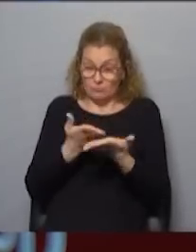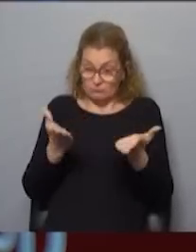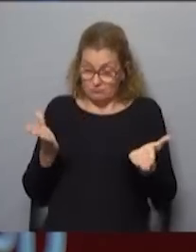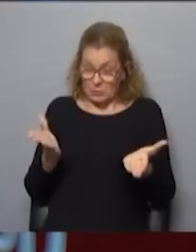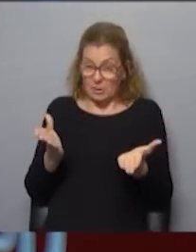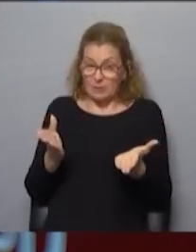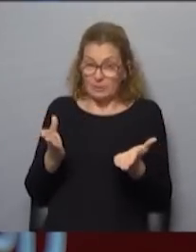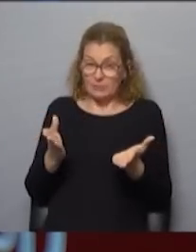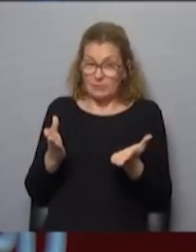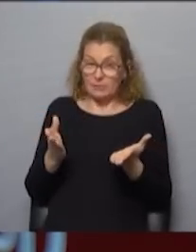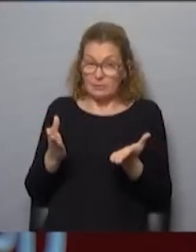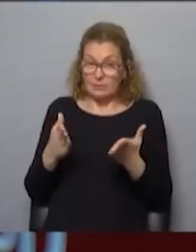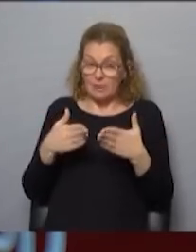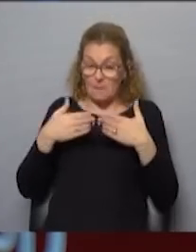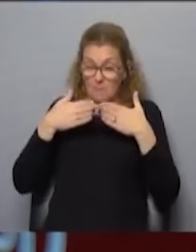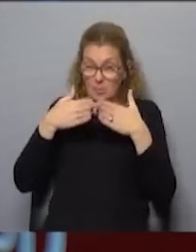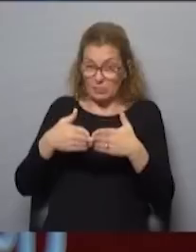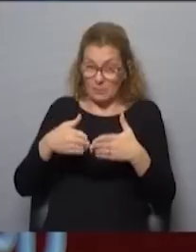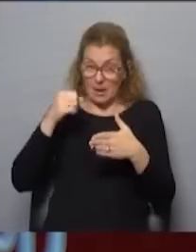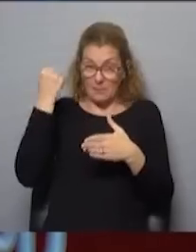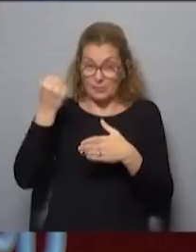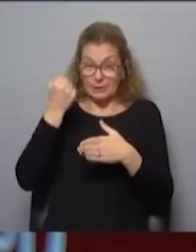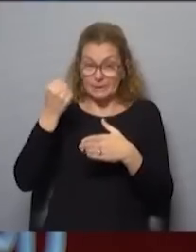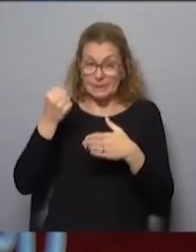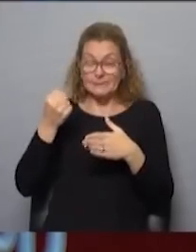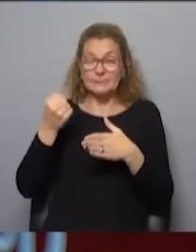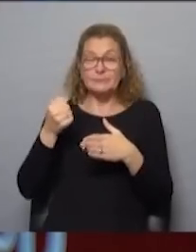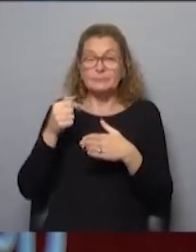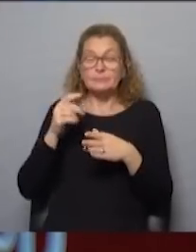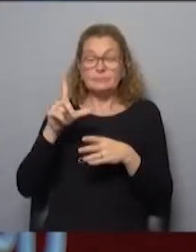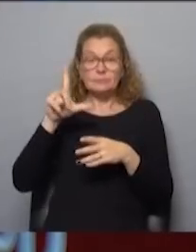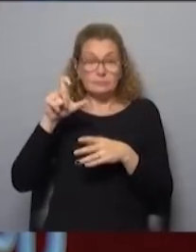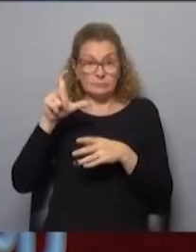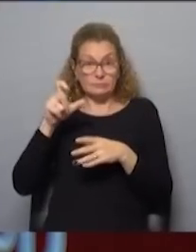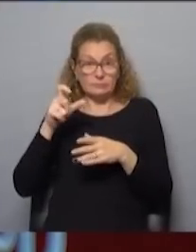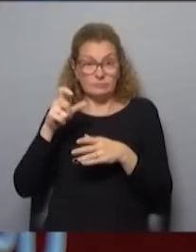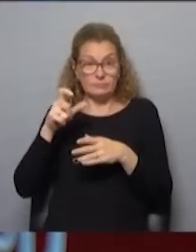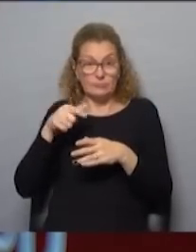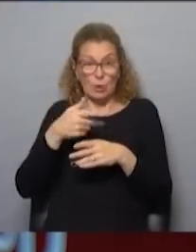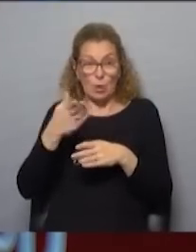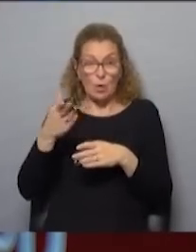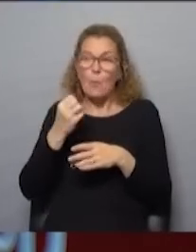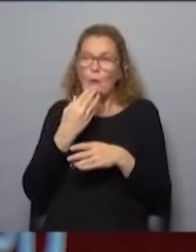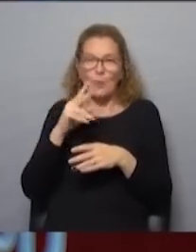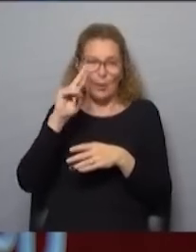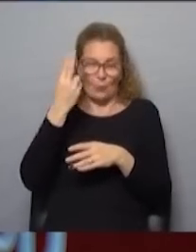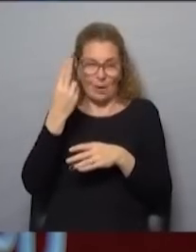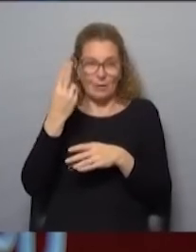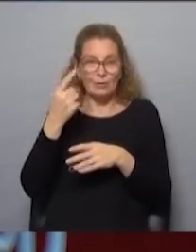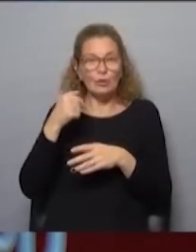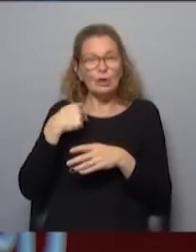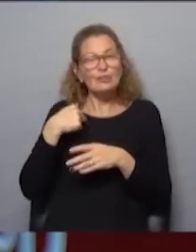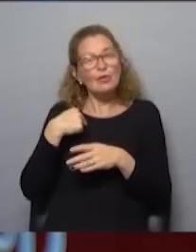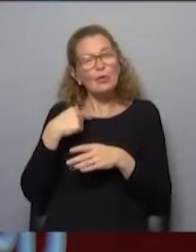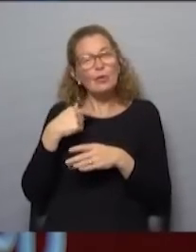de nuestra principal terminal portuaria y obviamente beneficia en definitiva al país lo que yo